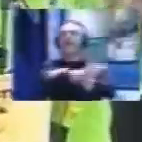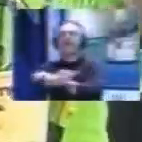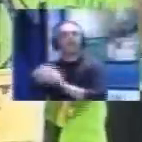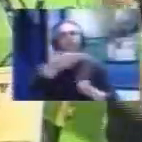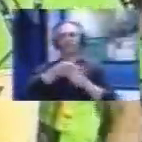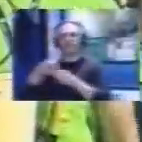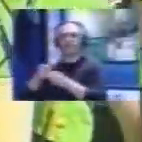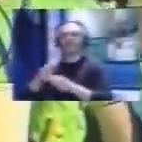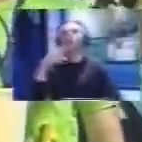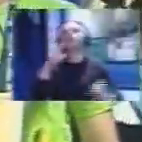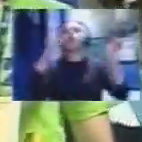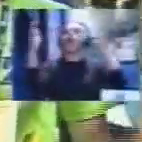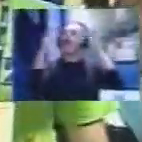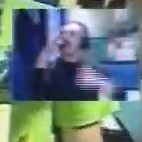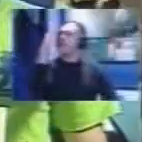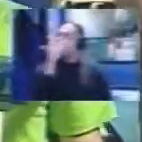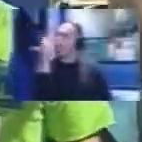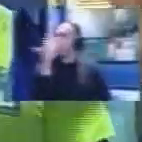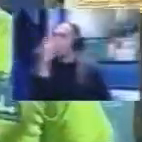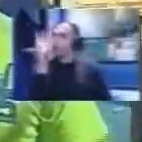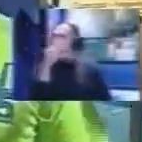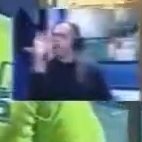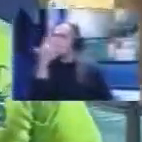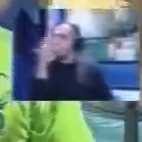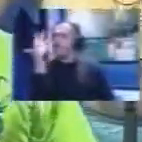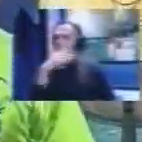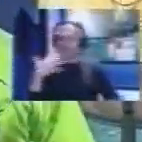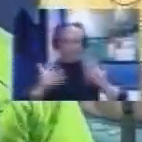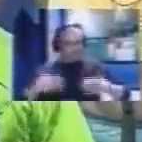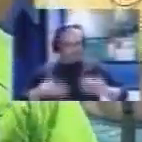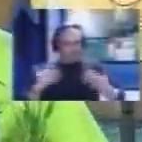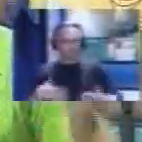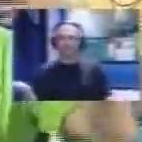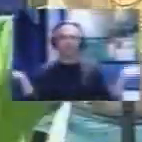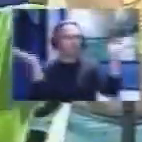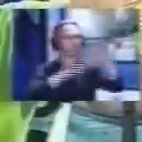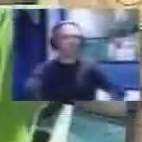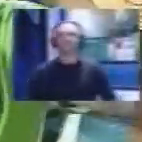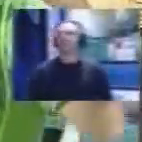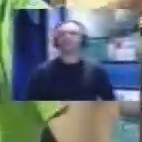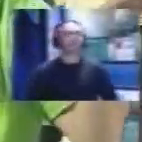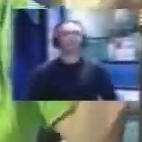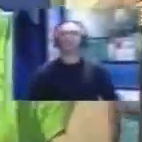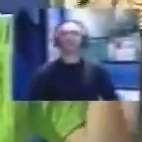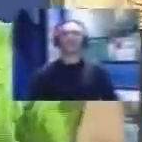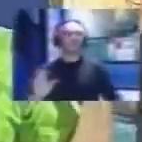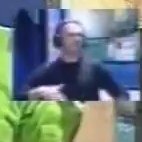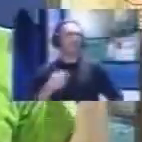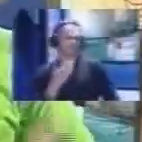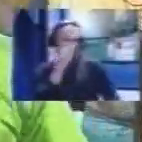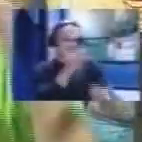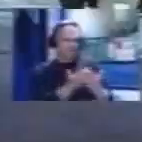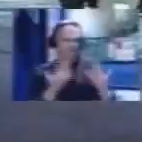Políticos en carnavales no se deben disfrazar, ni hace falta